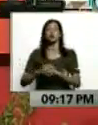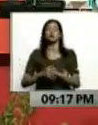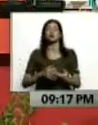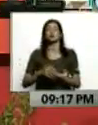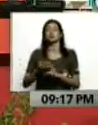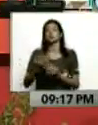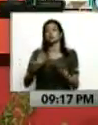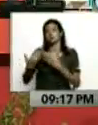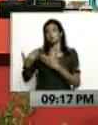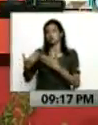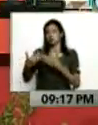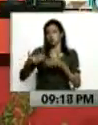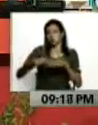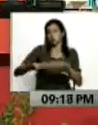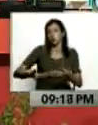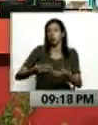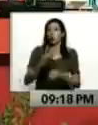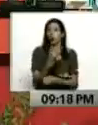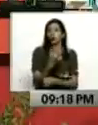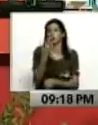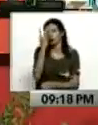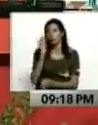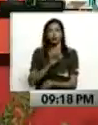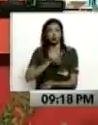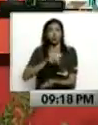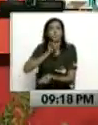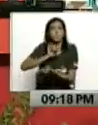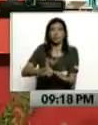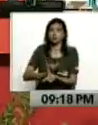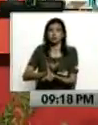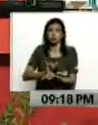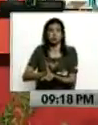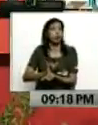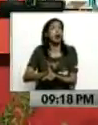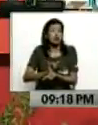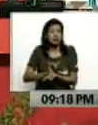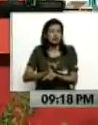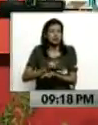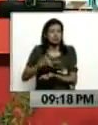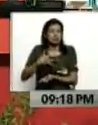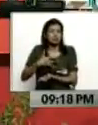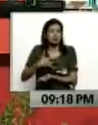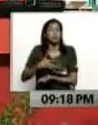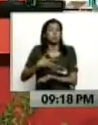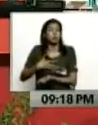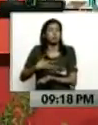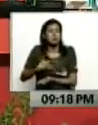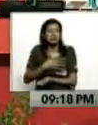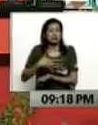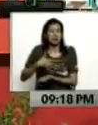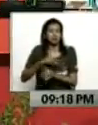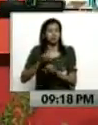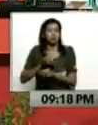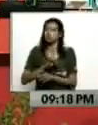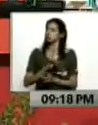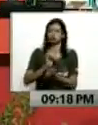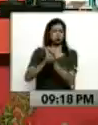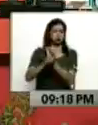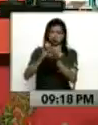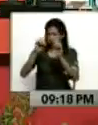89 Y si nos vamos al 4 de Febrero nosotros estamos presos como para Rendirse va preso nos rendimos nos